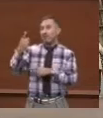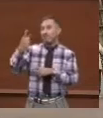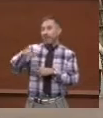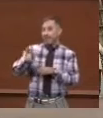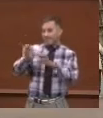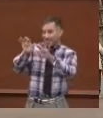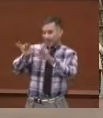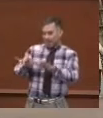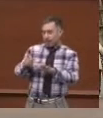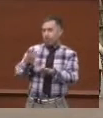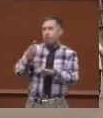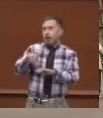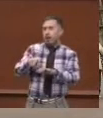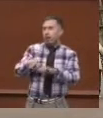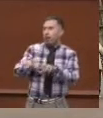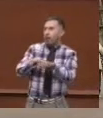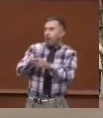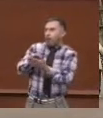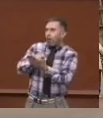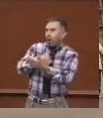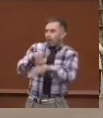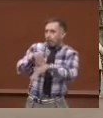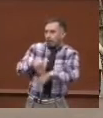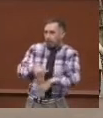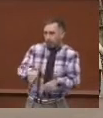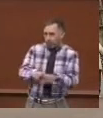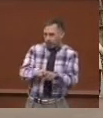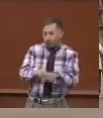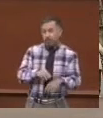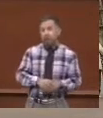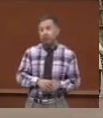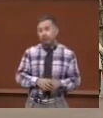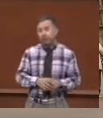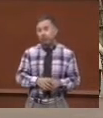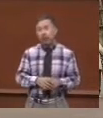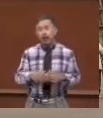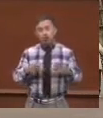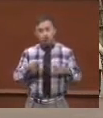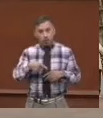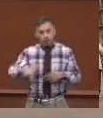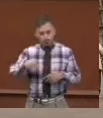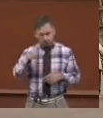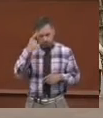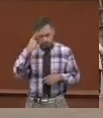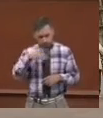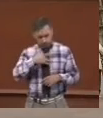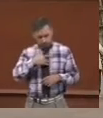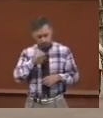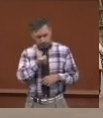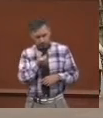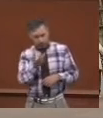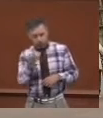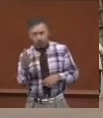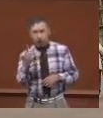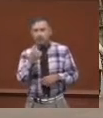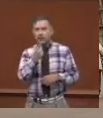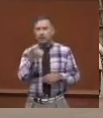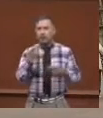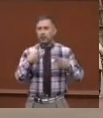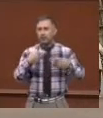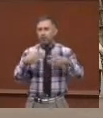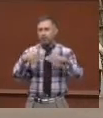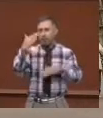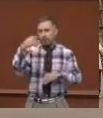Nadie con un mínimo de raciocinio podría creer que este centenar de manifestaciones